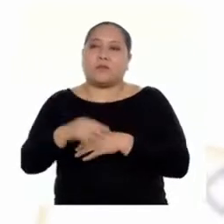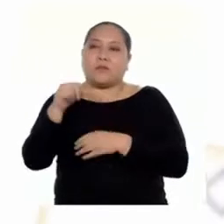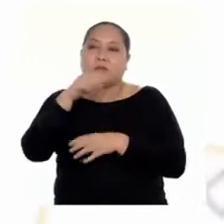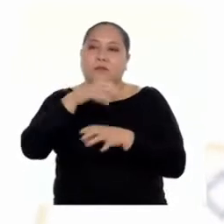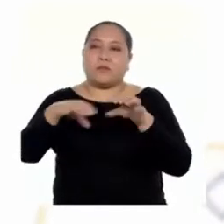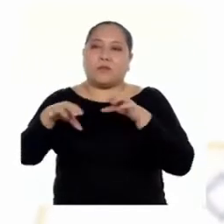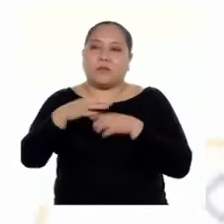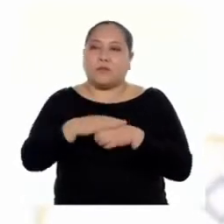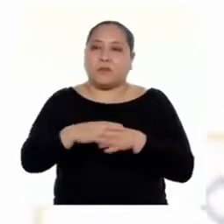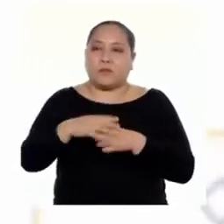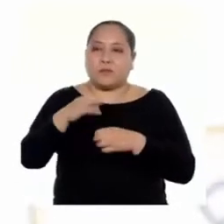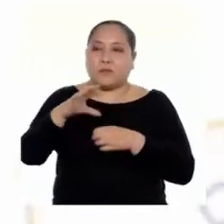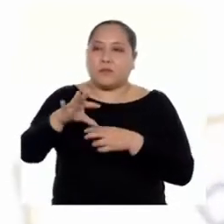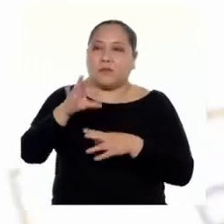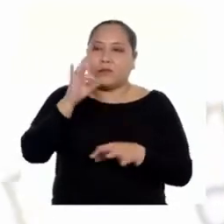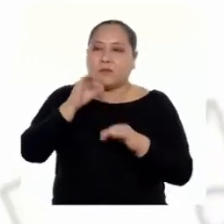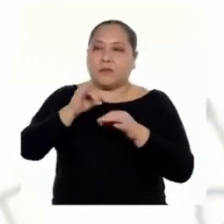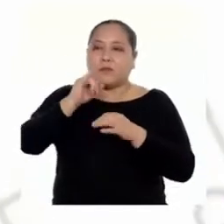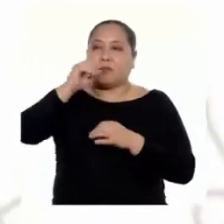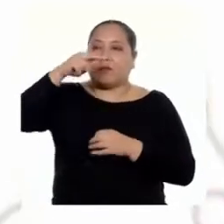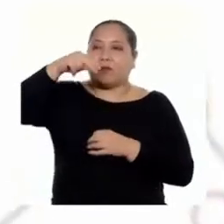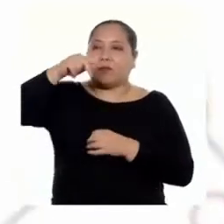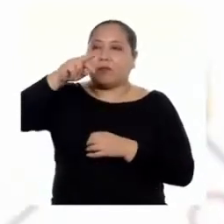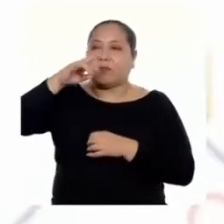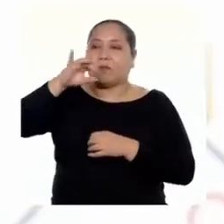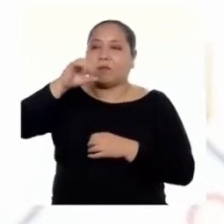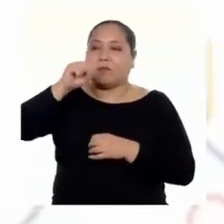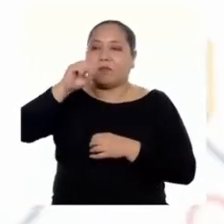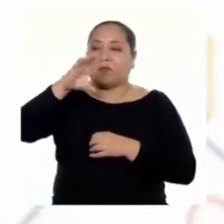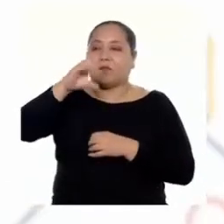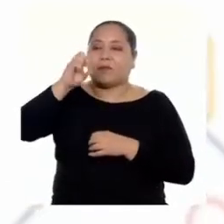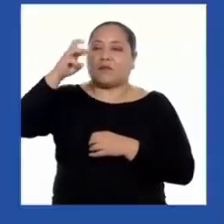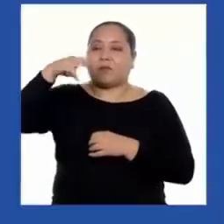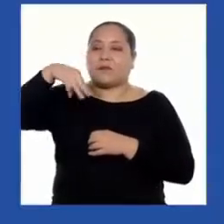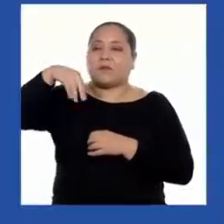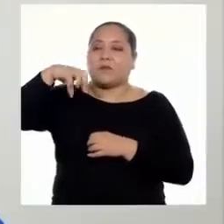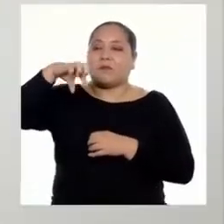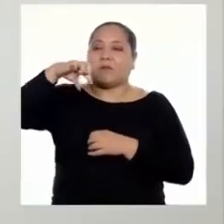cálculo y encontrar el interés compuesto.